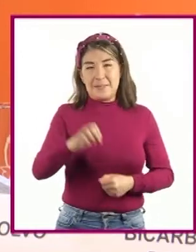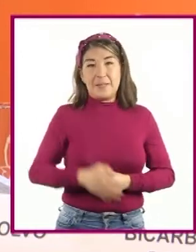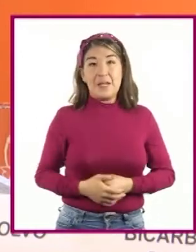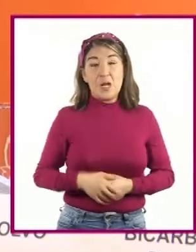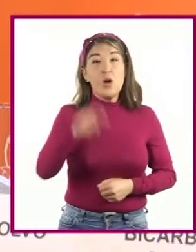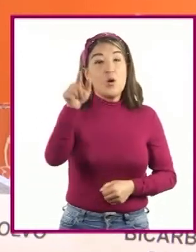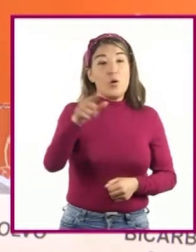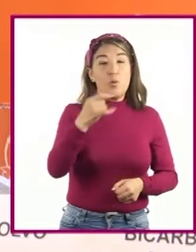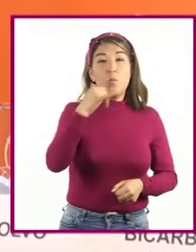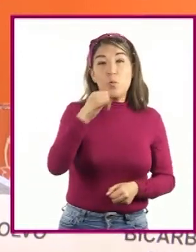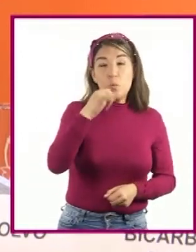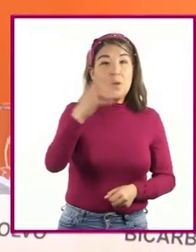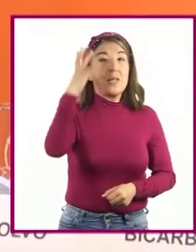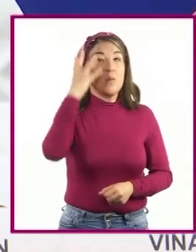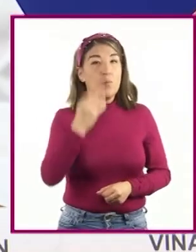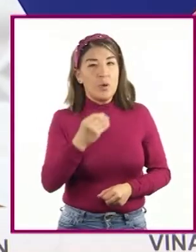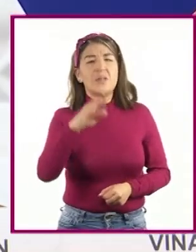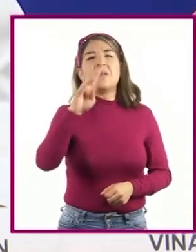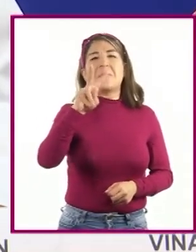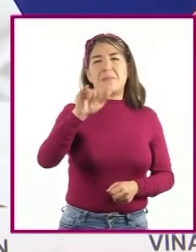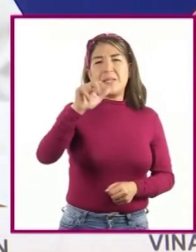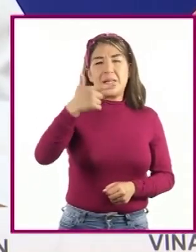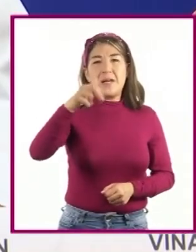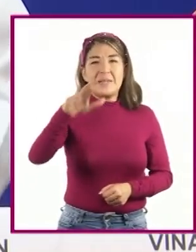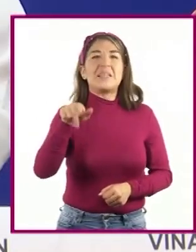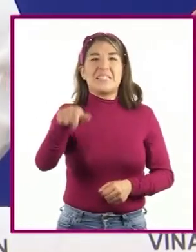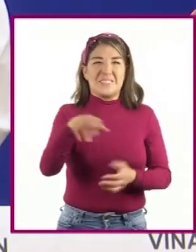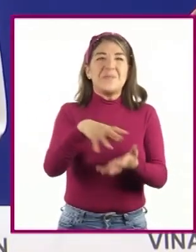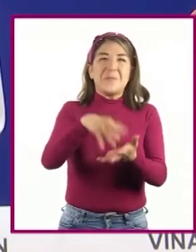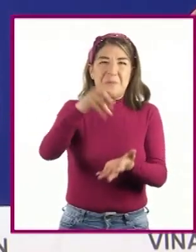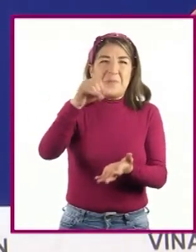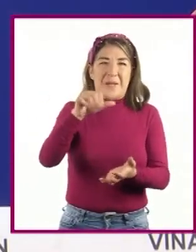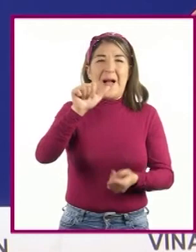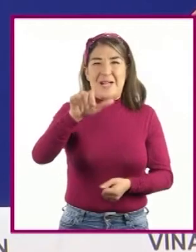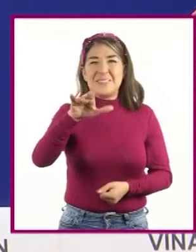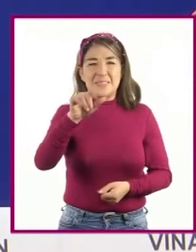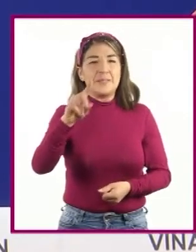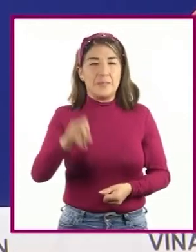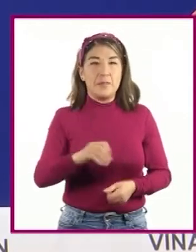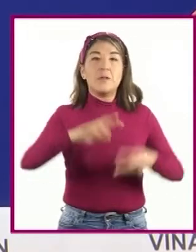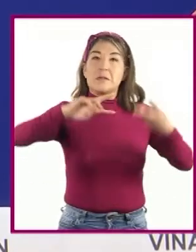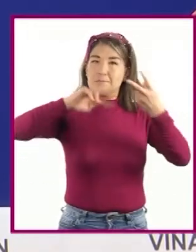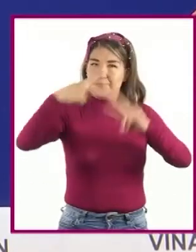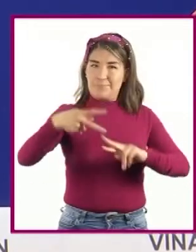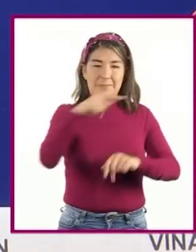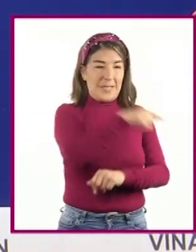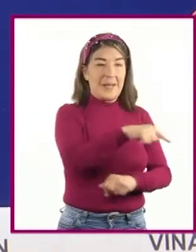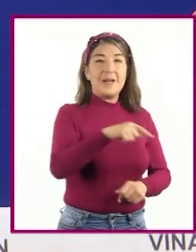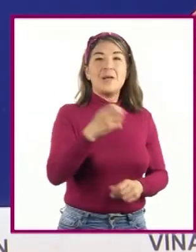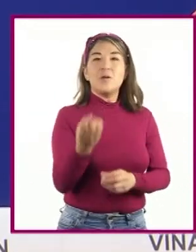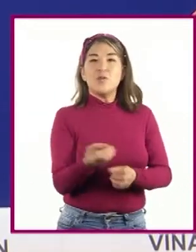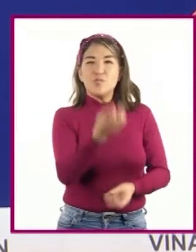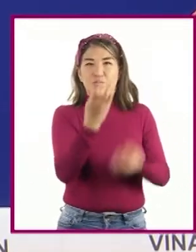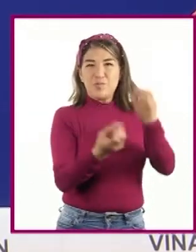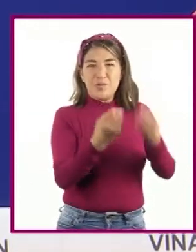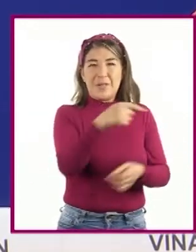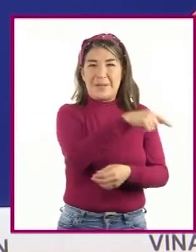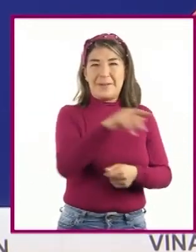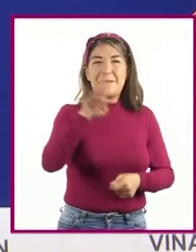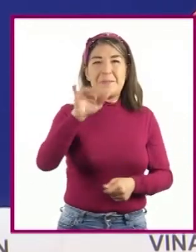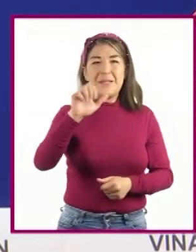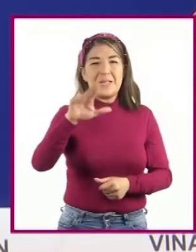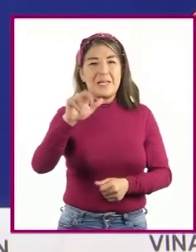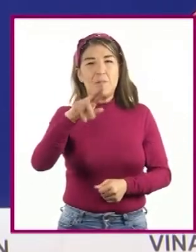limón y el vinagre, por ejemplo, son ácidos. Por lo contrario, el bicarbonato de sodio y el